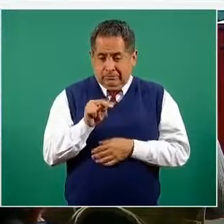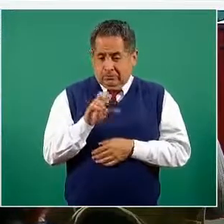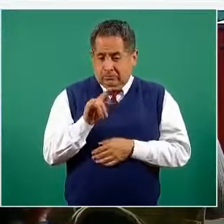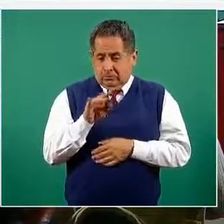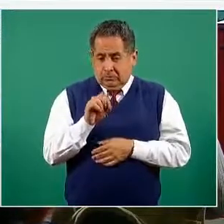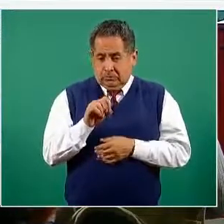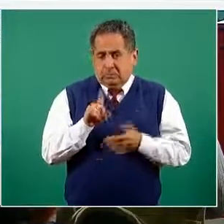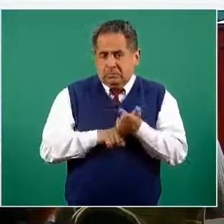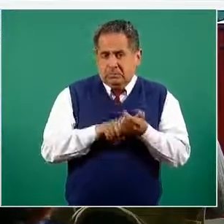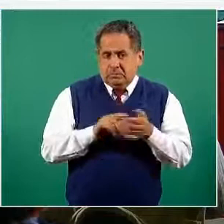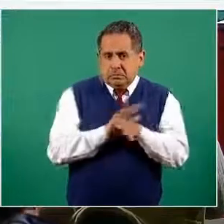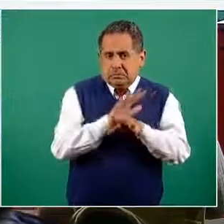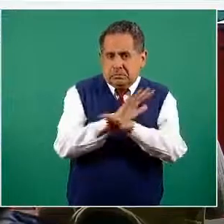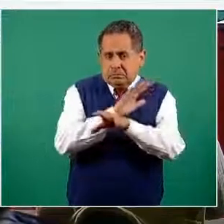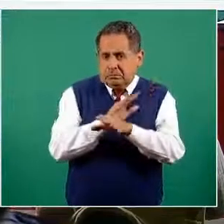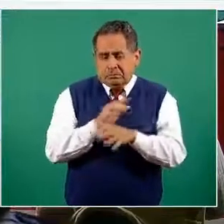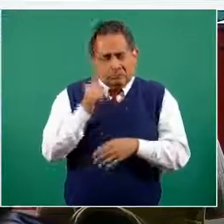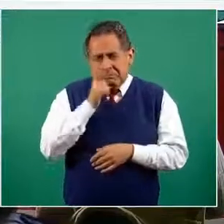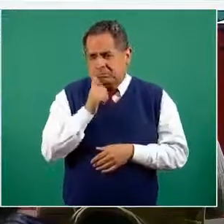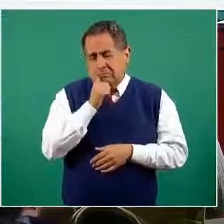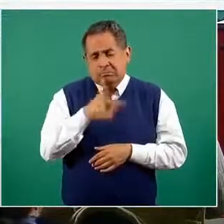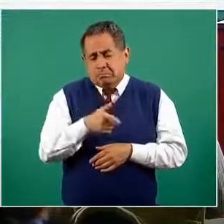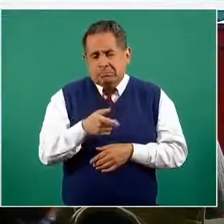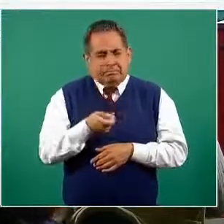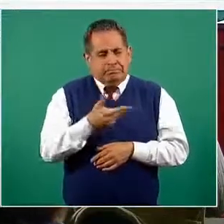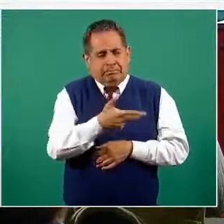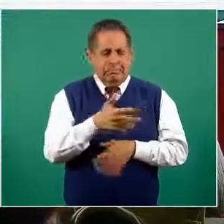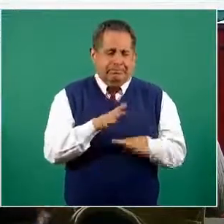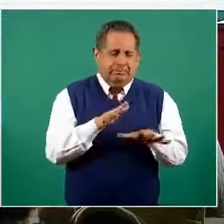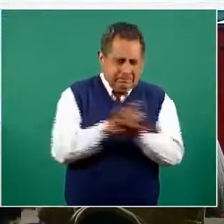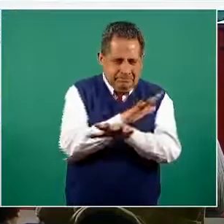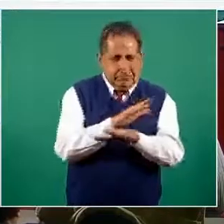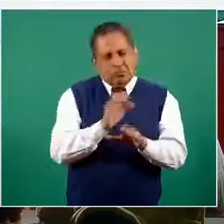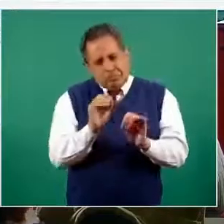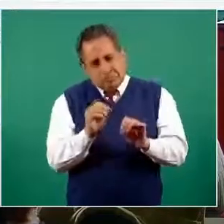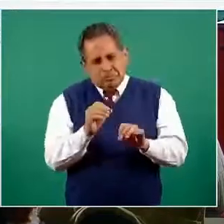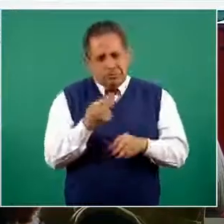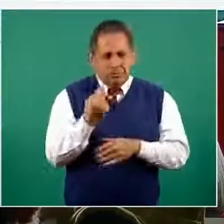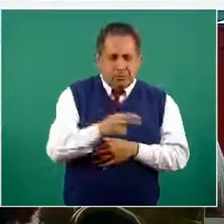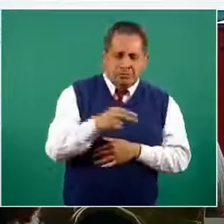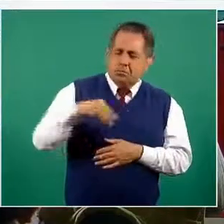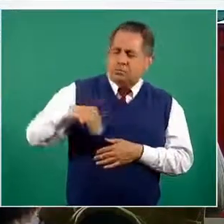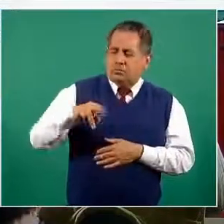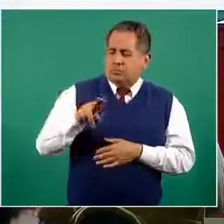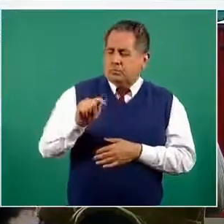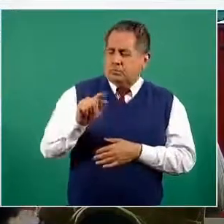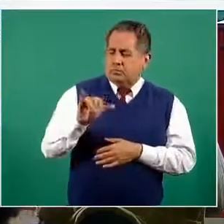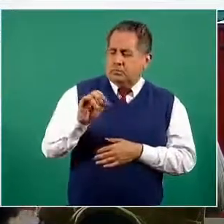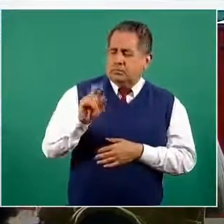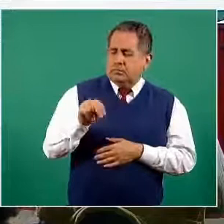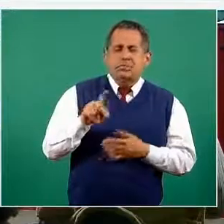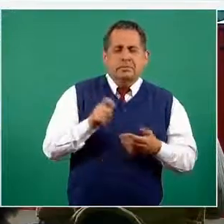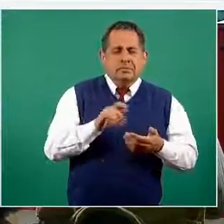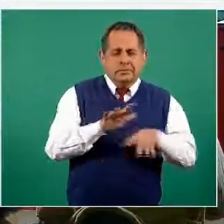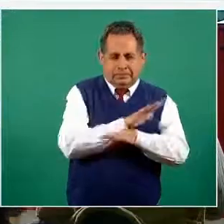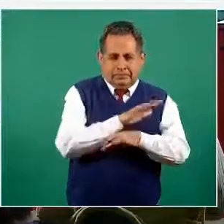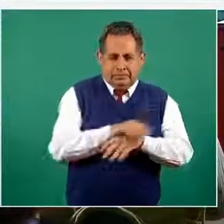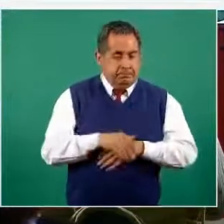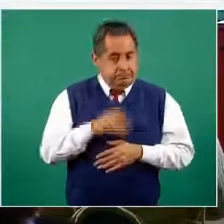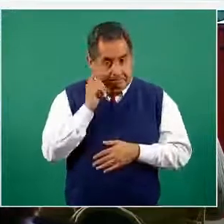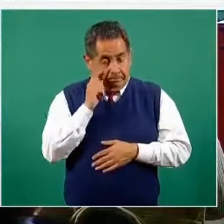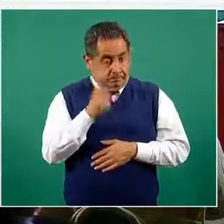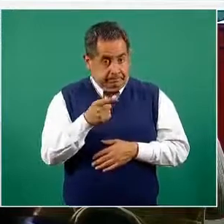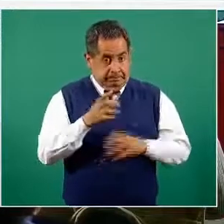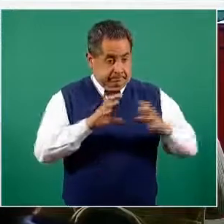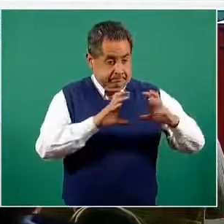que les llamaremos cambios o les llamaremos mutaciones. ¿Ok? Y bueno, con esta caracterización genética, o